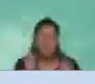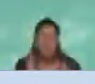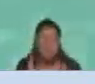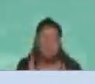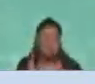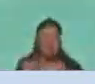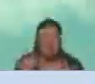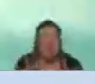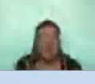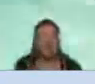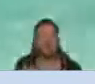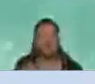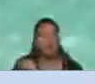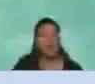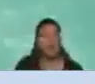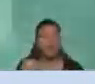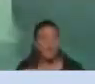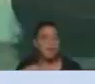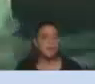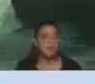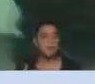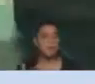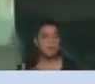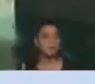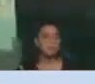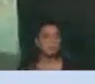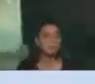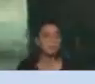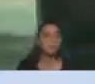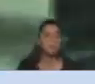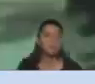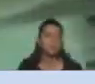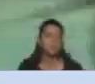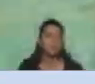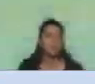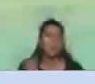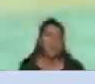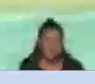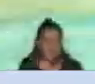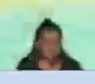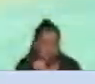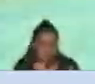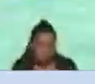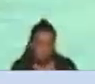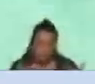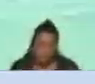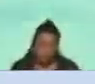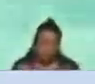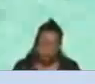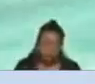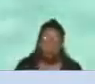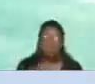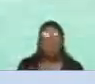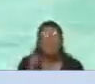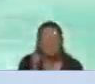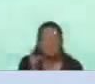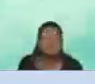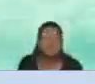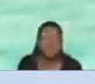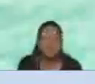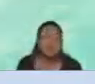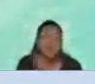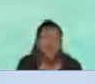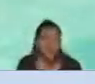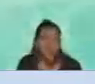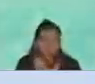que hay que presentarte en el sentido de el trabajo es A, B, C, D y no se puede